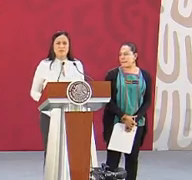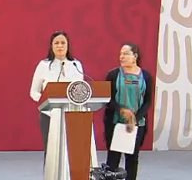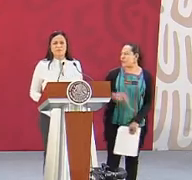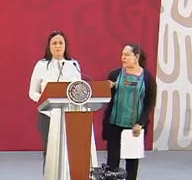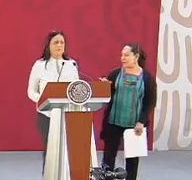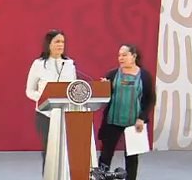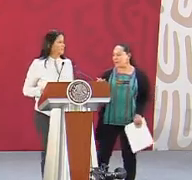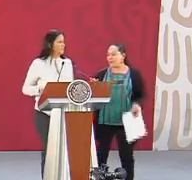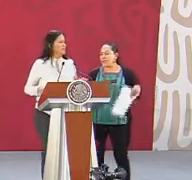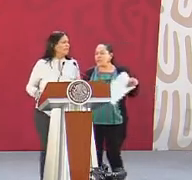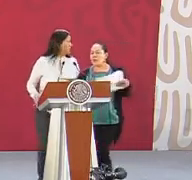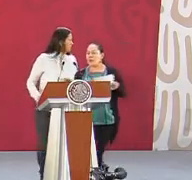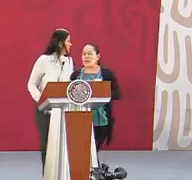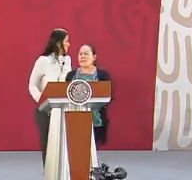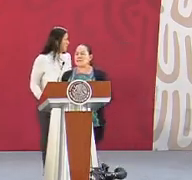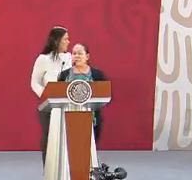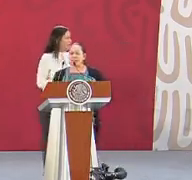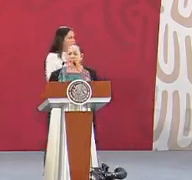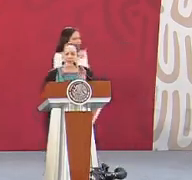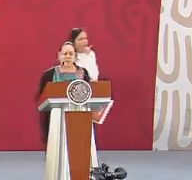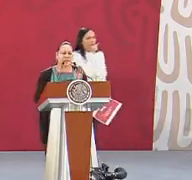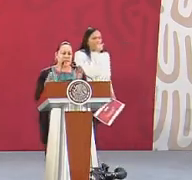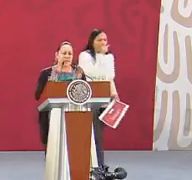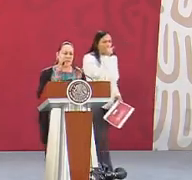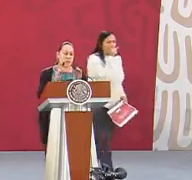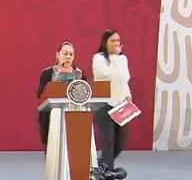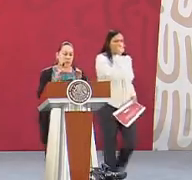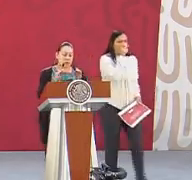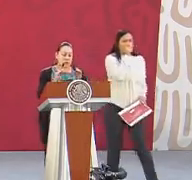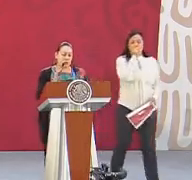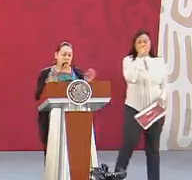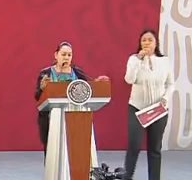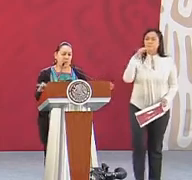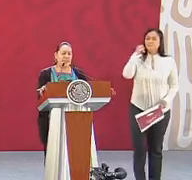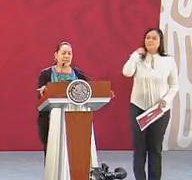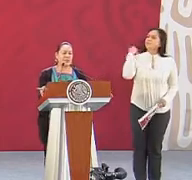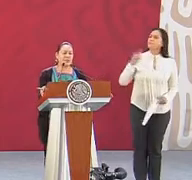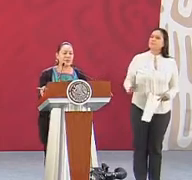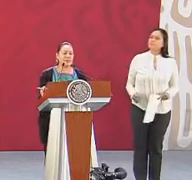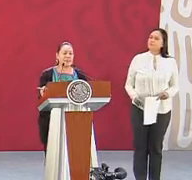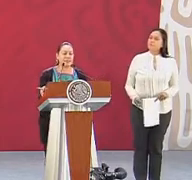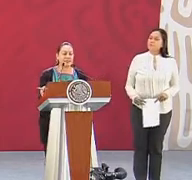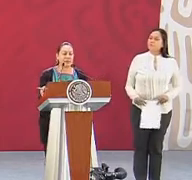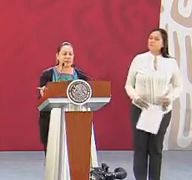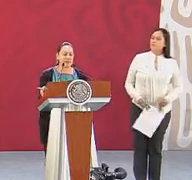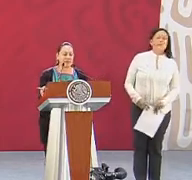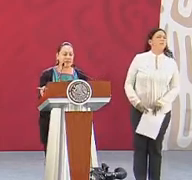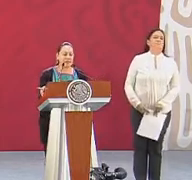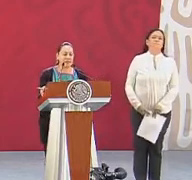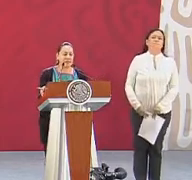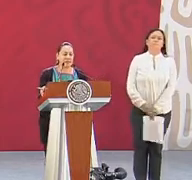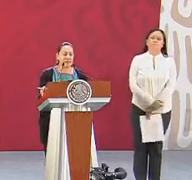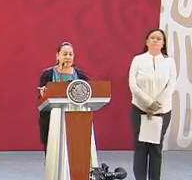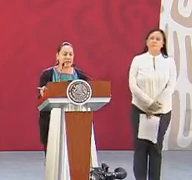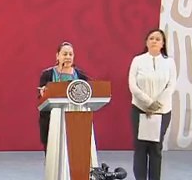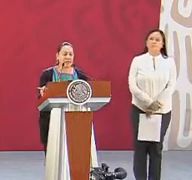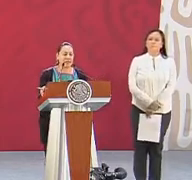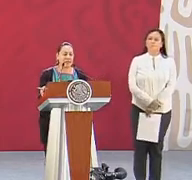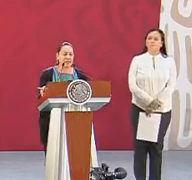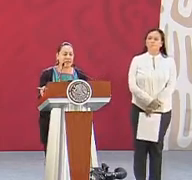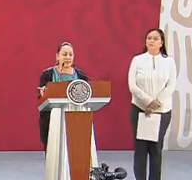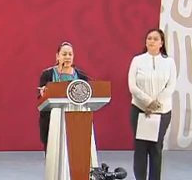haciendo. No, nada más comentarles algo que también fue muy visto por parte de las responsables de estancias infantiles.